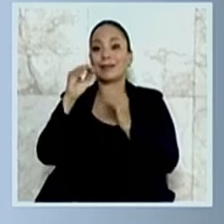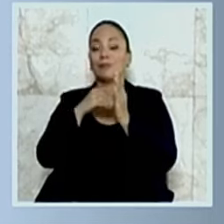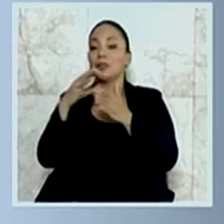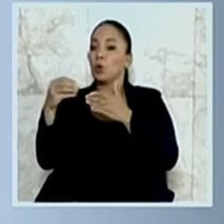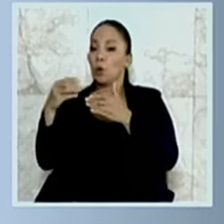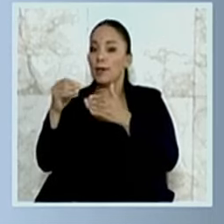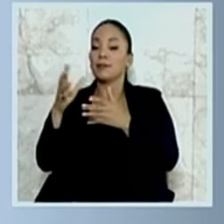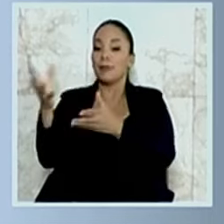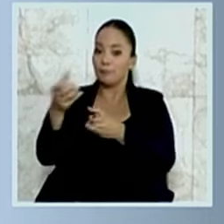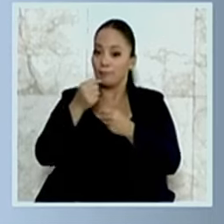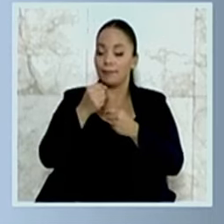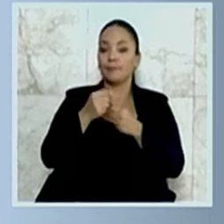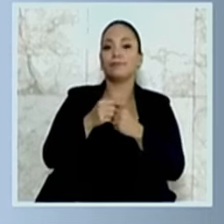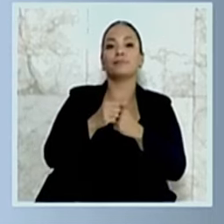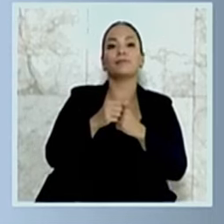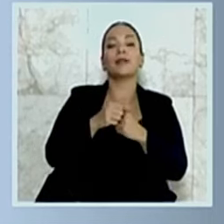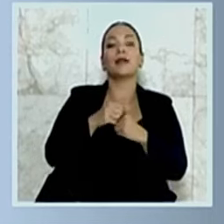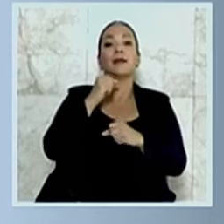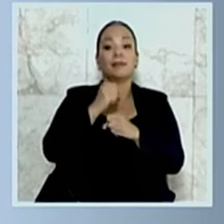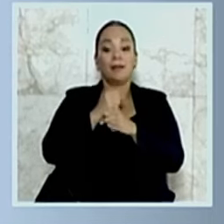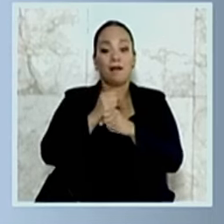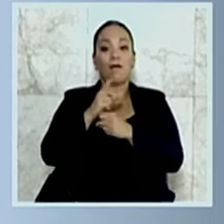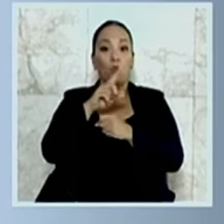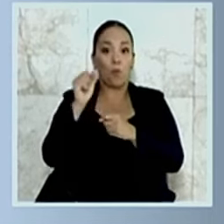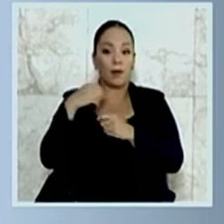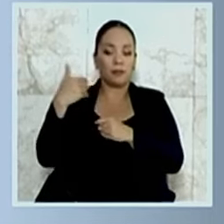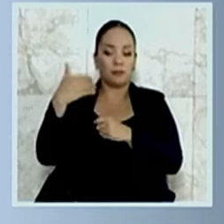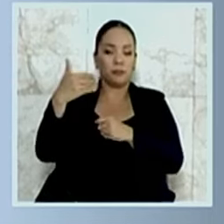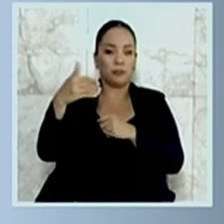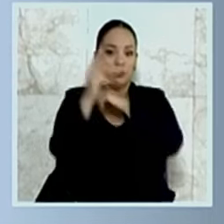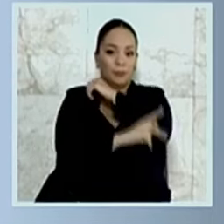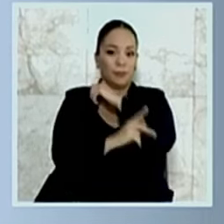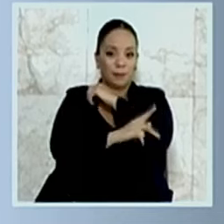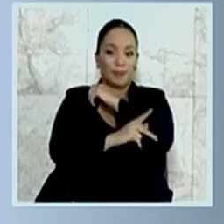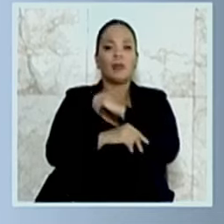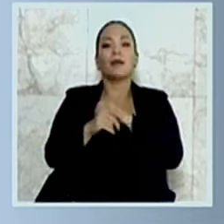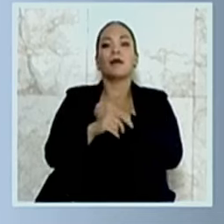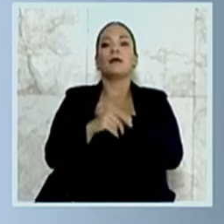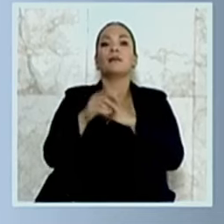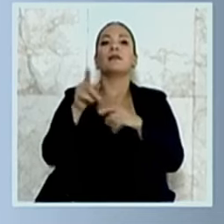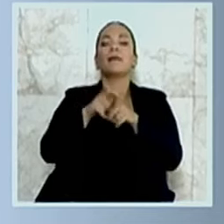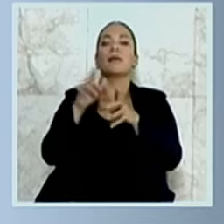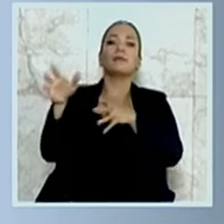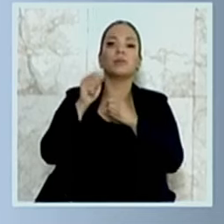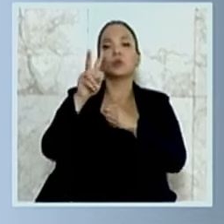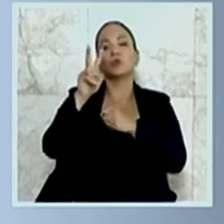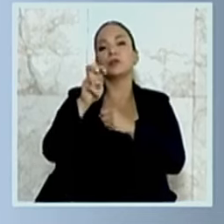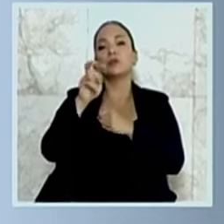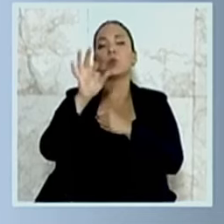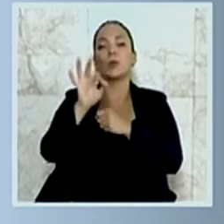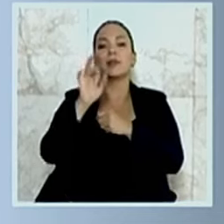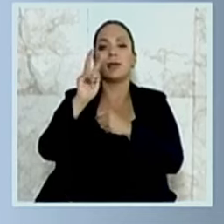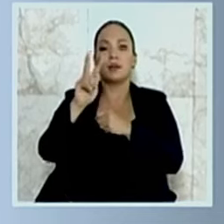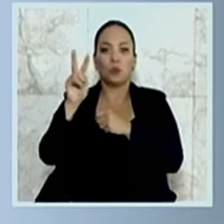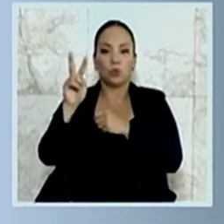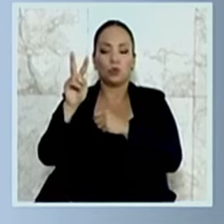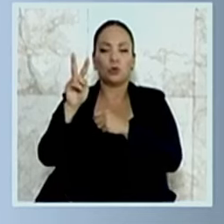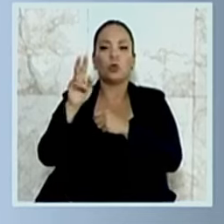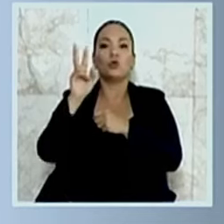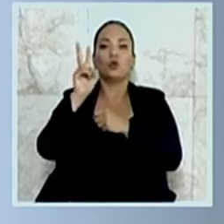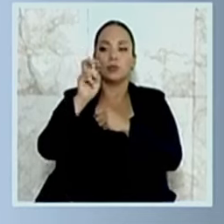Se han detenido a las bandas 41 millones de colones y $186,000. En este mes